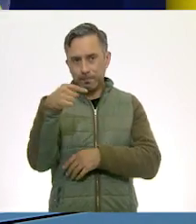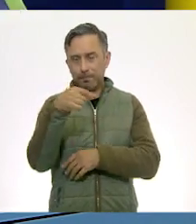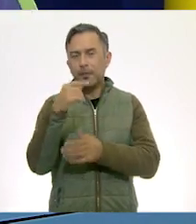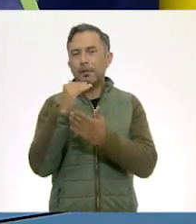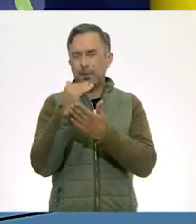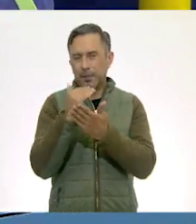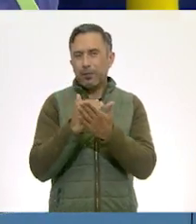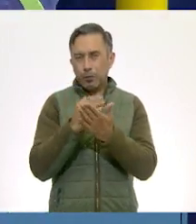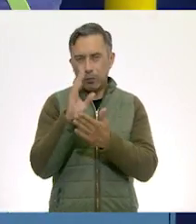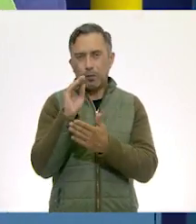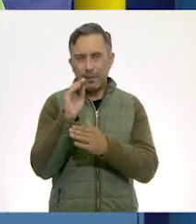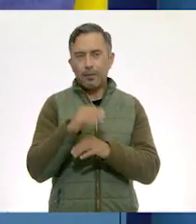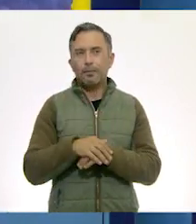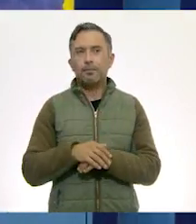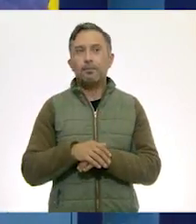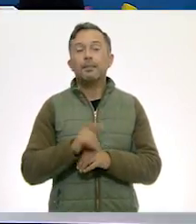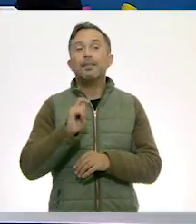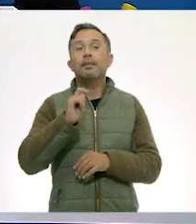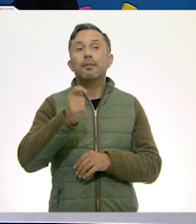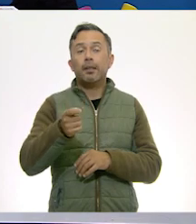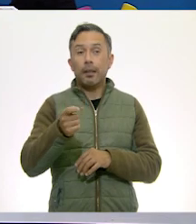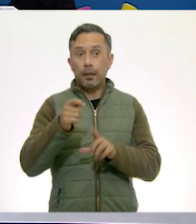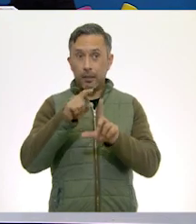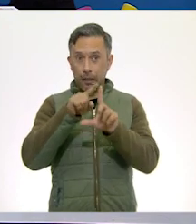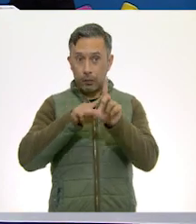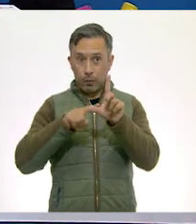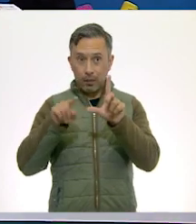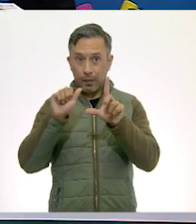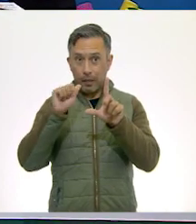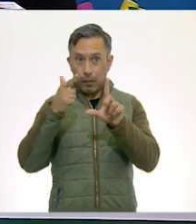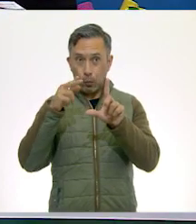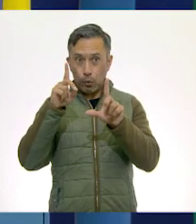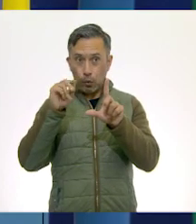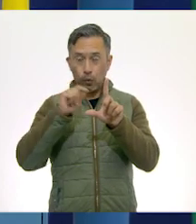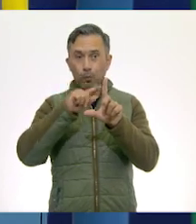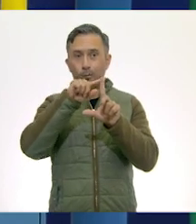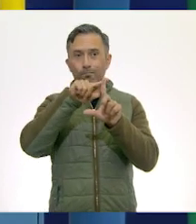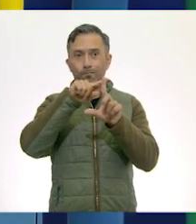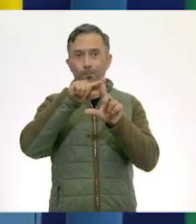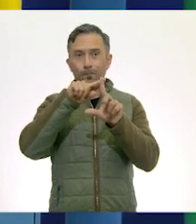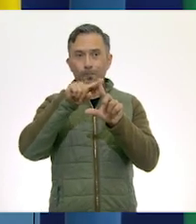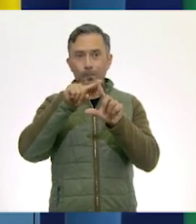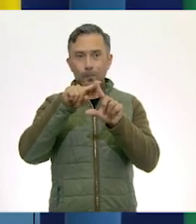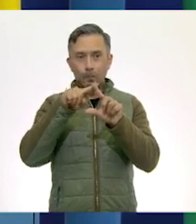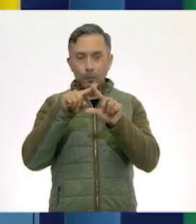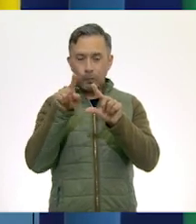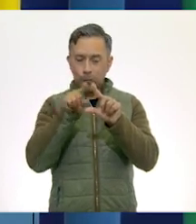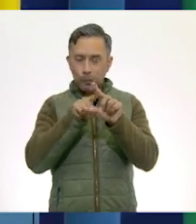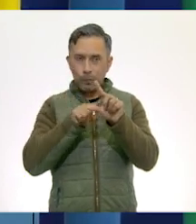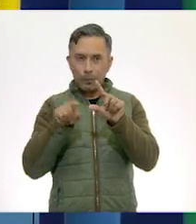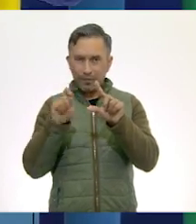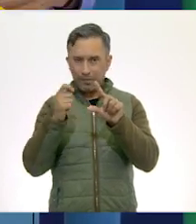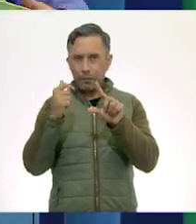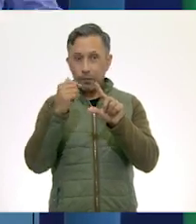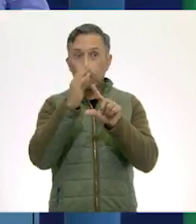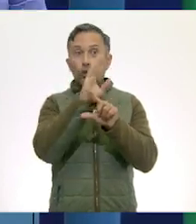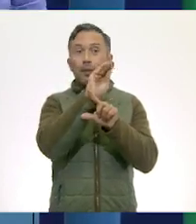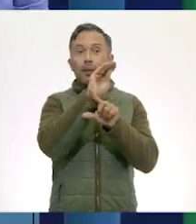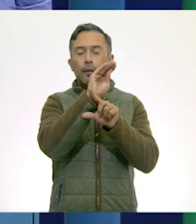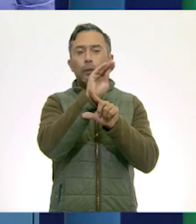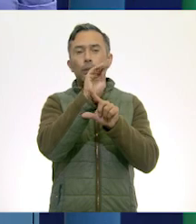90 grados. Es Bien. decir, un ángulo agudo debería de tener una apertura menor. Más Entonces, chiquitito.